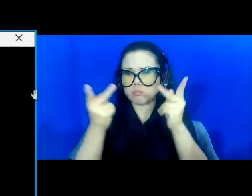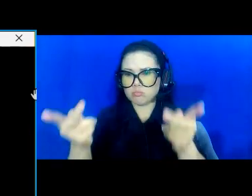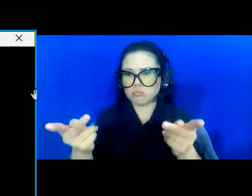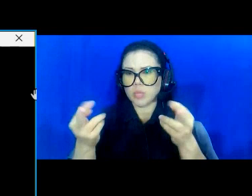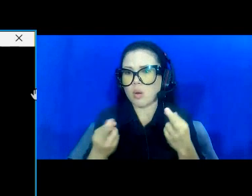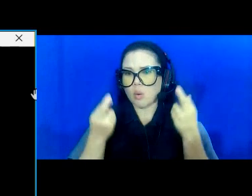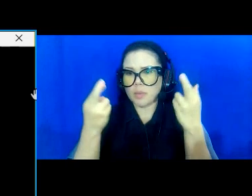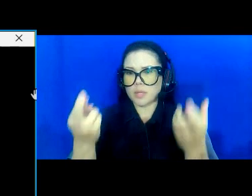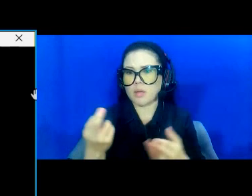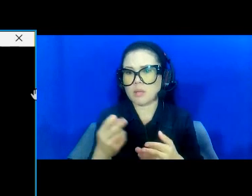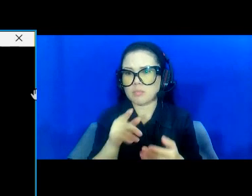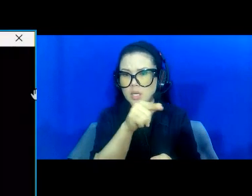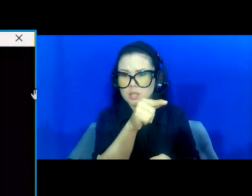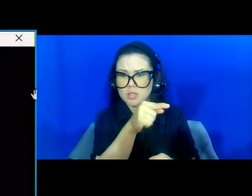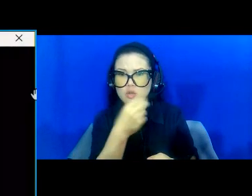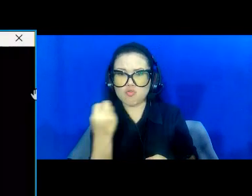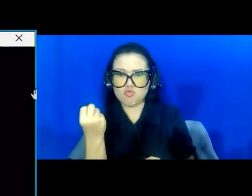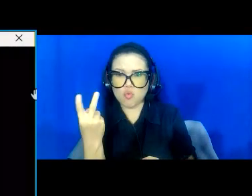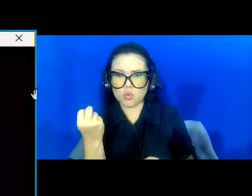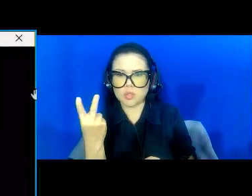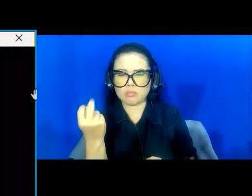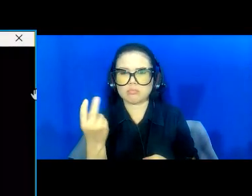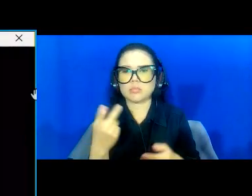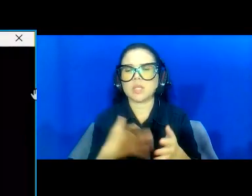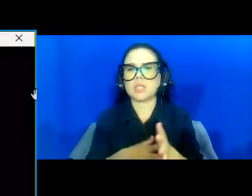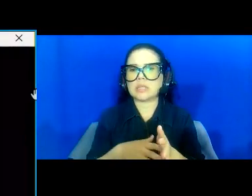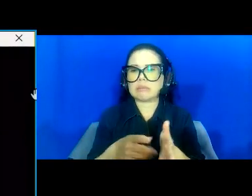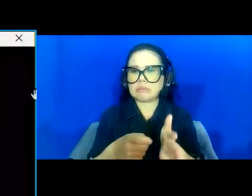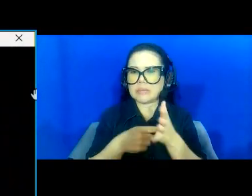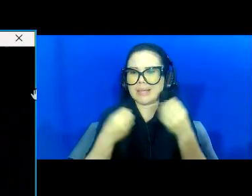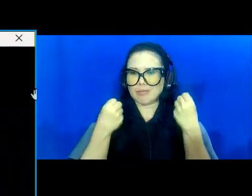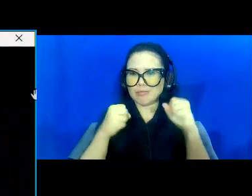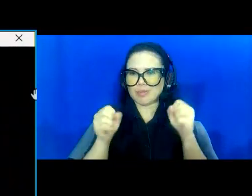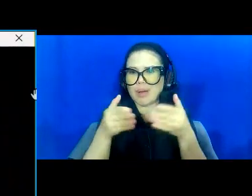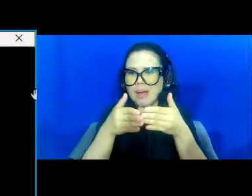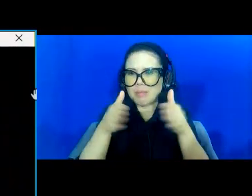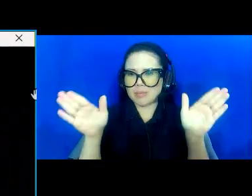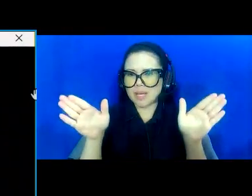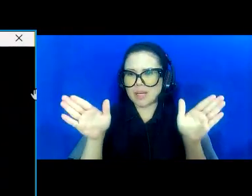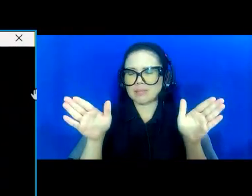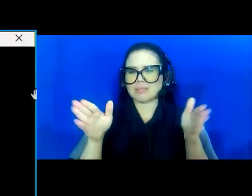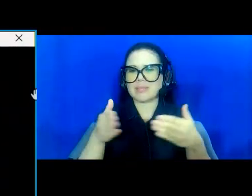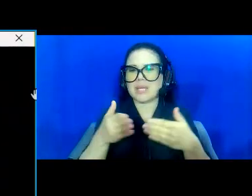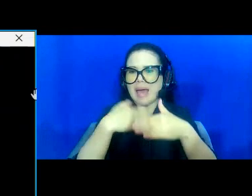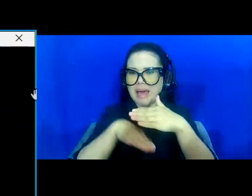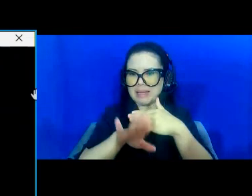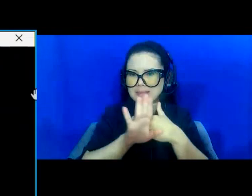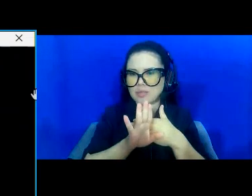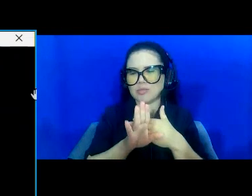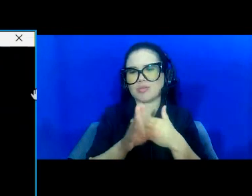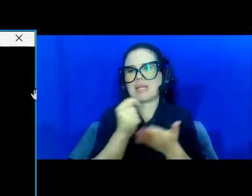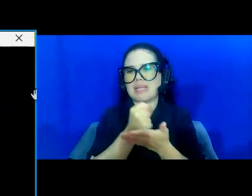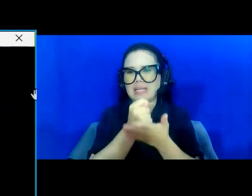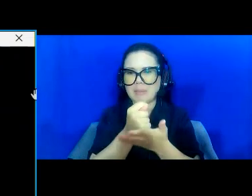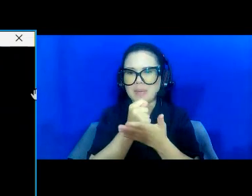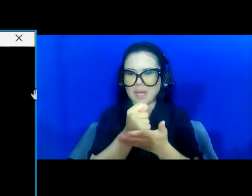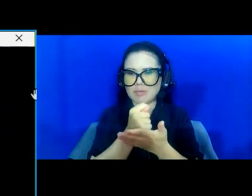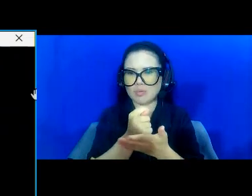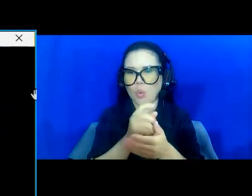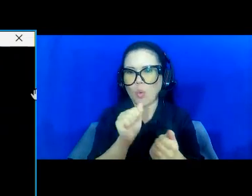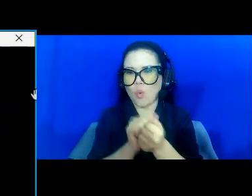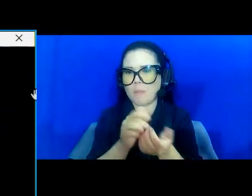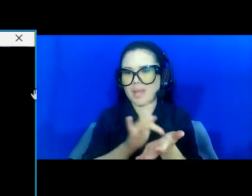ellas, refieren sus esfuerzos a ampliar el acceso y la disponibilidad de tratamiento asistido con medicación. Así que, ampliación de